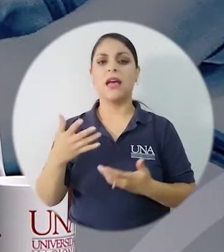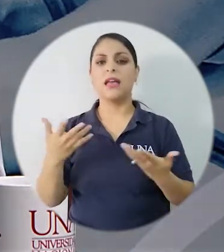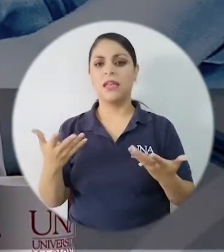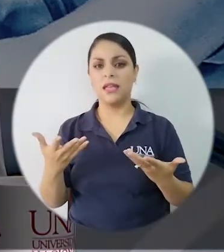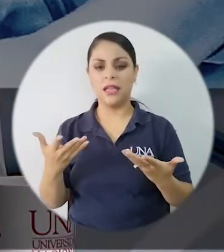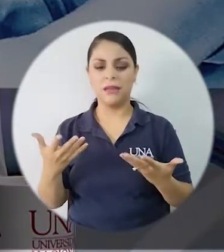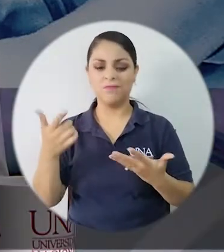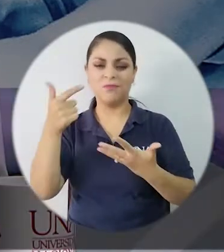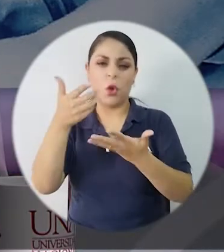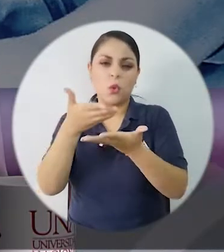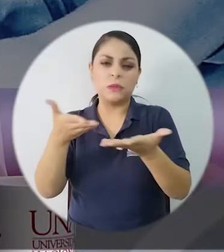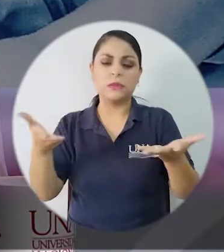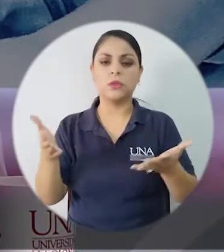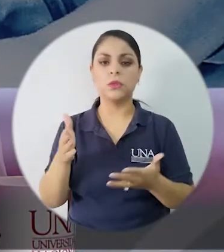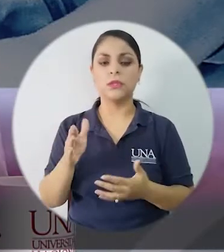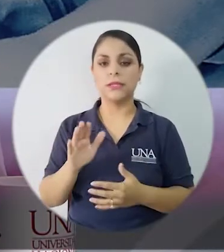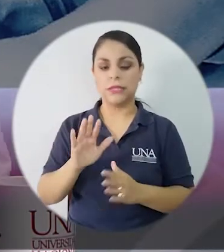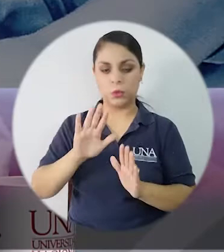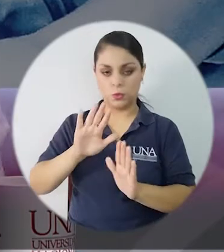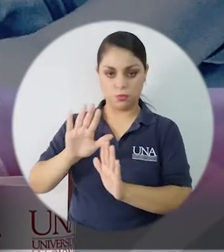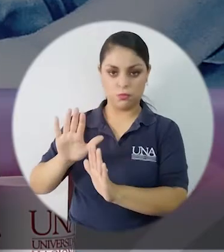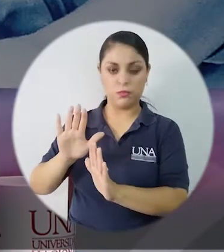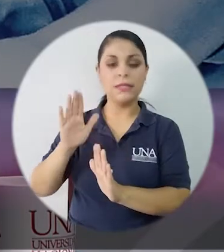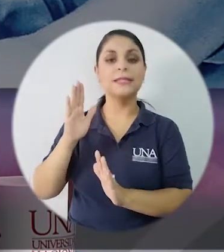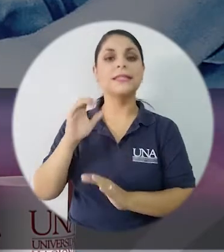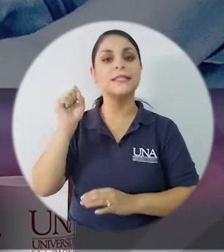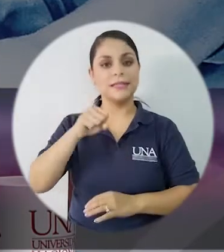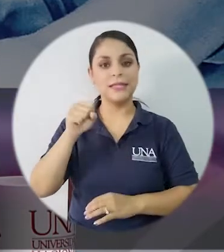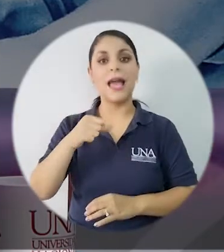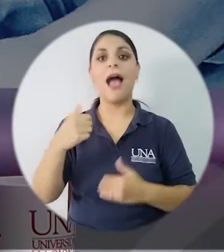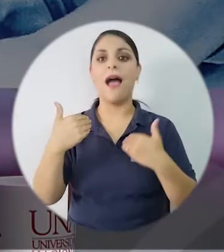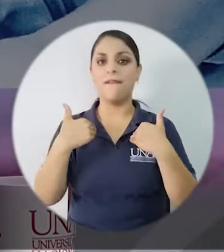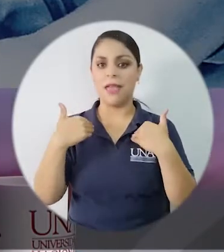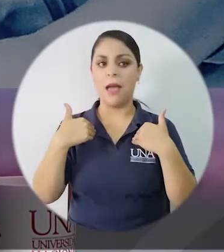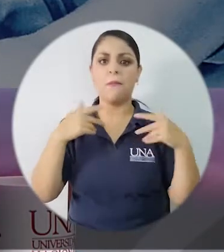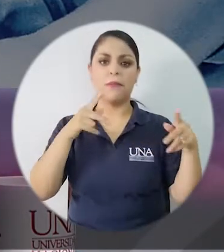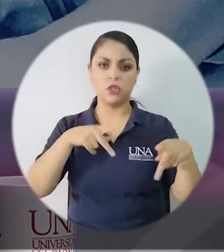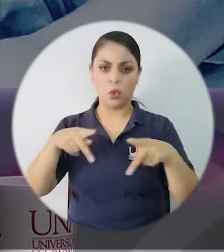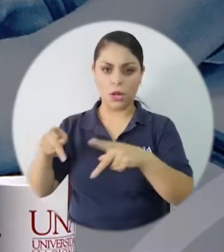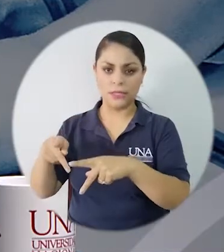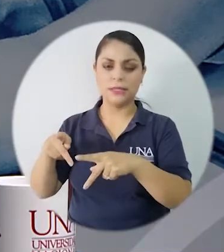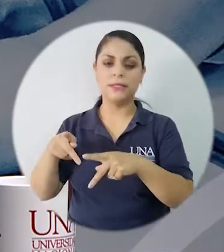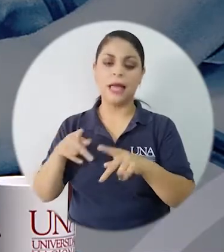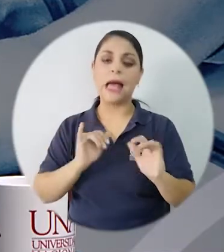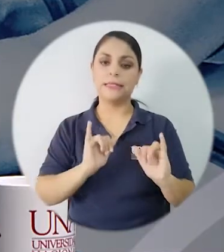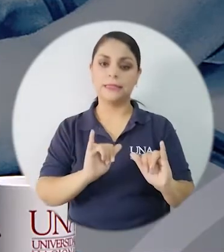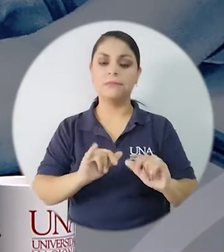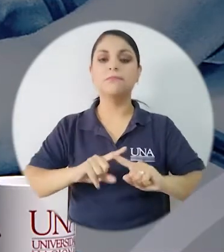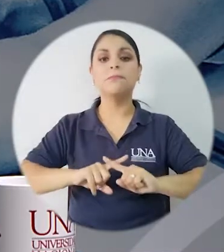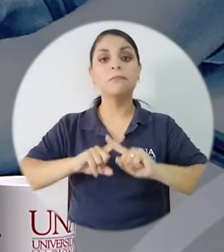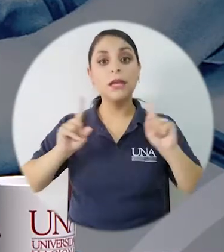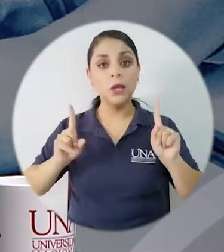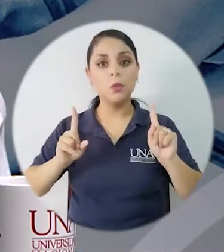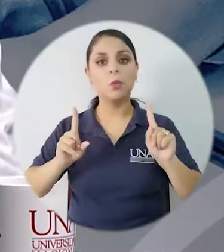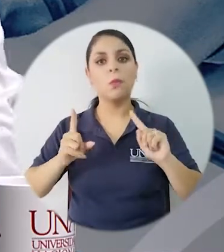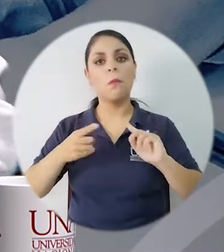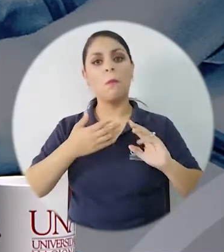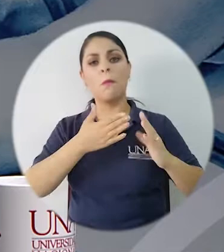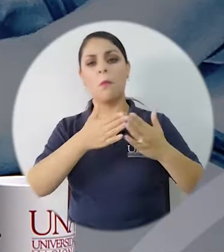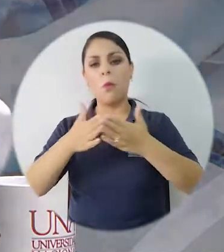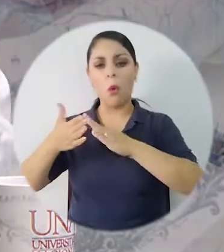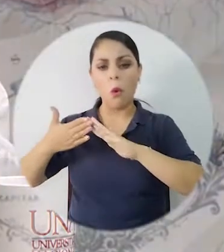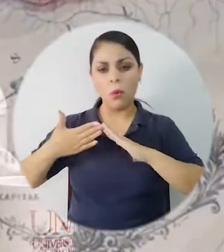que leían a Rousseau, Montesquieu. Eso hay que tenerlo con cuidado. Que había gente que los leía, eso no se discute. Pero que